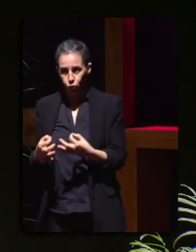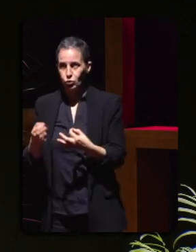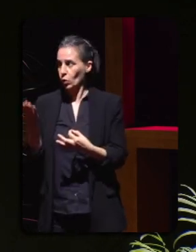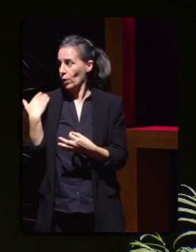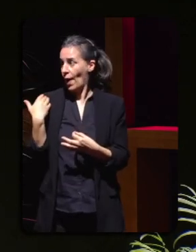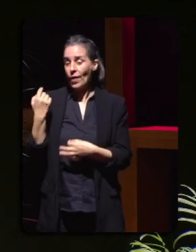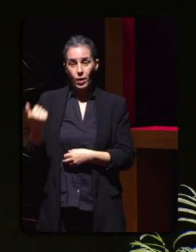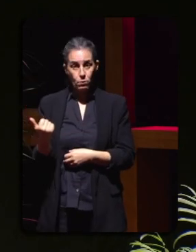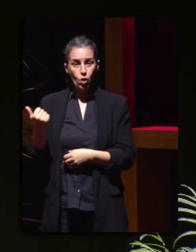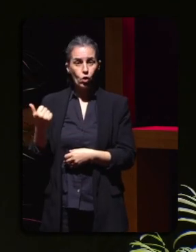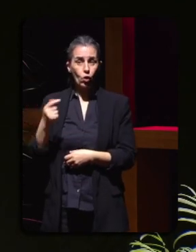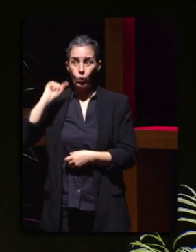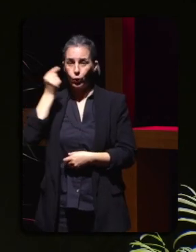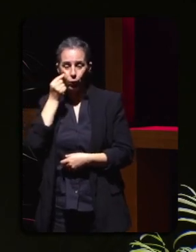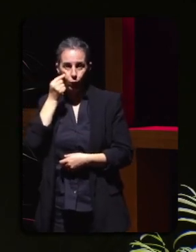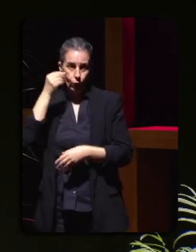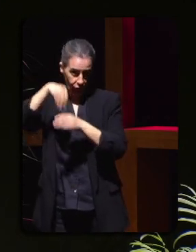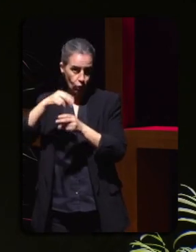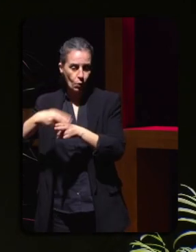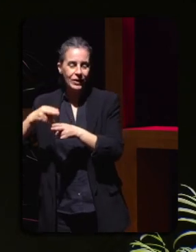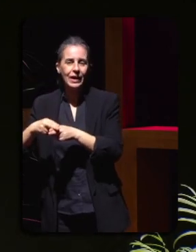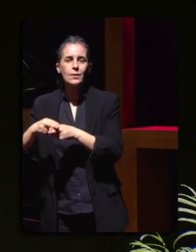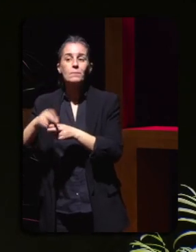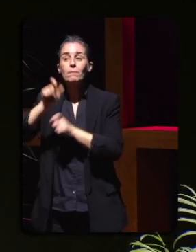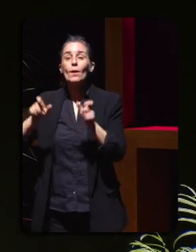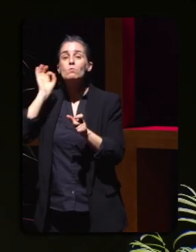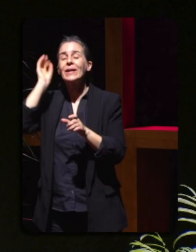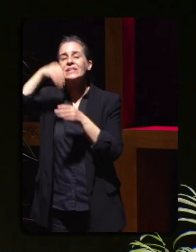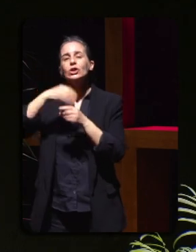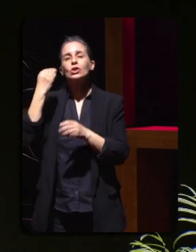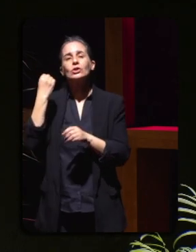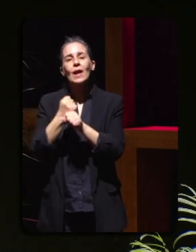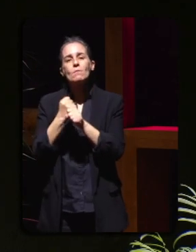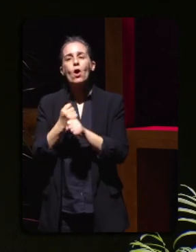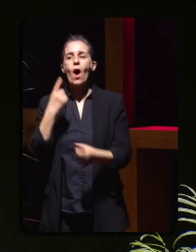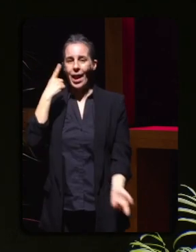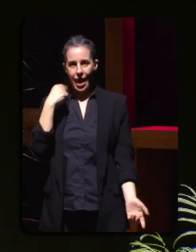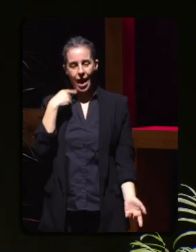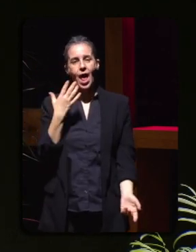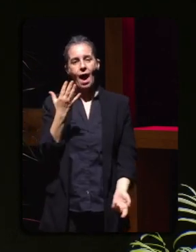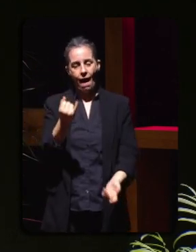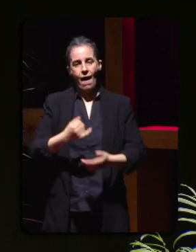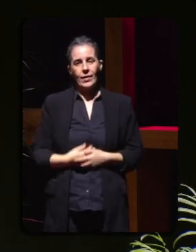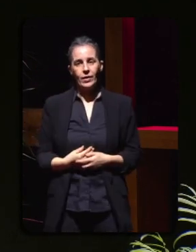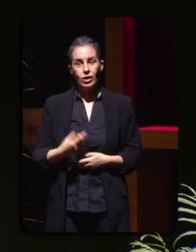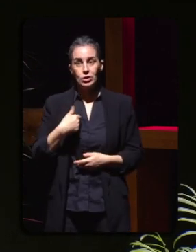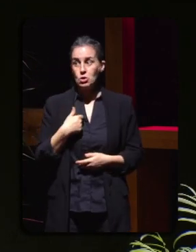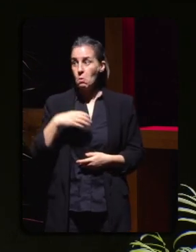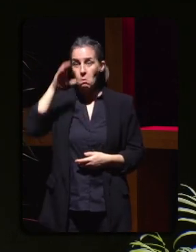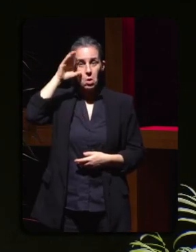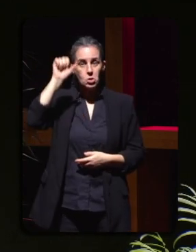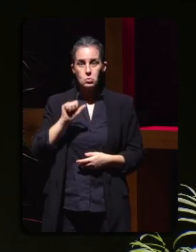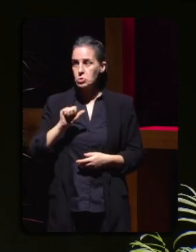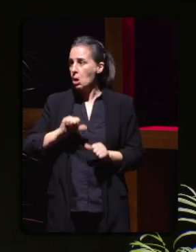en la política me da igual quién lo haya traído que las mujeres en el trabajo tenemos la regla yo no lo había oído esto en mi vida vale